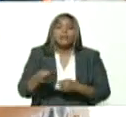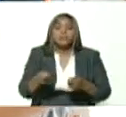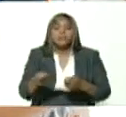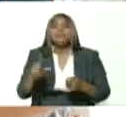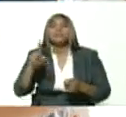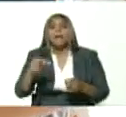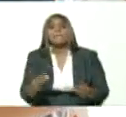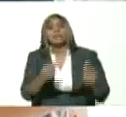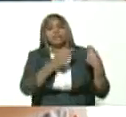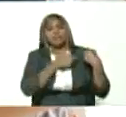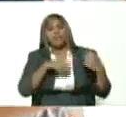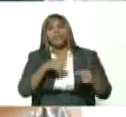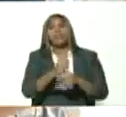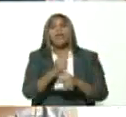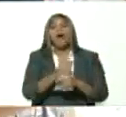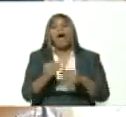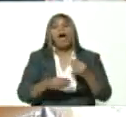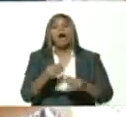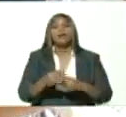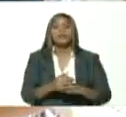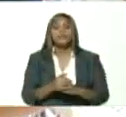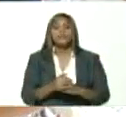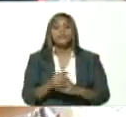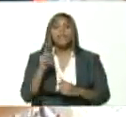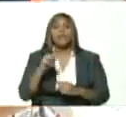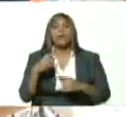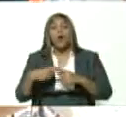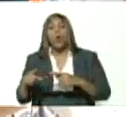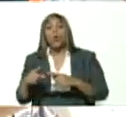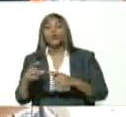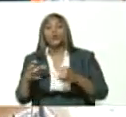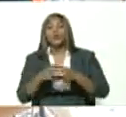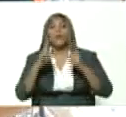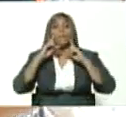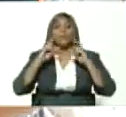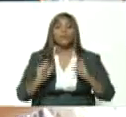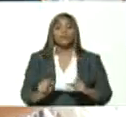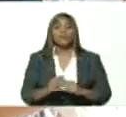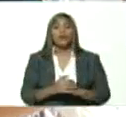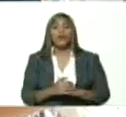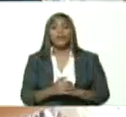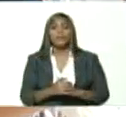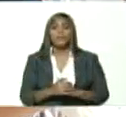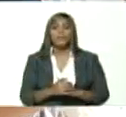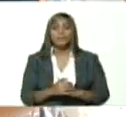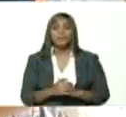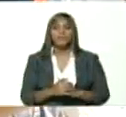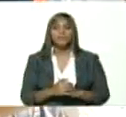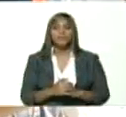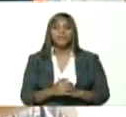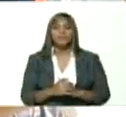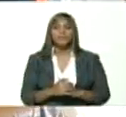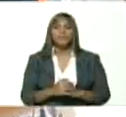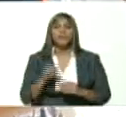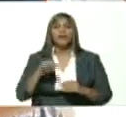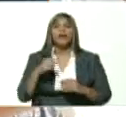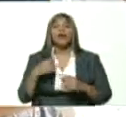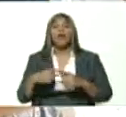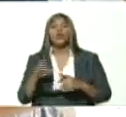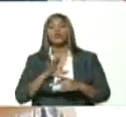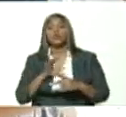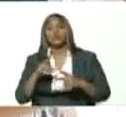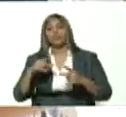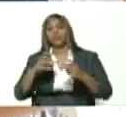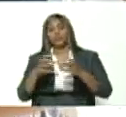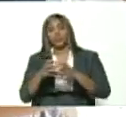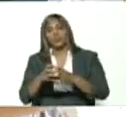trabajo que se ha hecho. Ahora bien, también hemos contado con equipos profesionales, como fue el equipo mecánico de Jadar, que se encuentra en Carrizal, y sobre